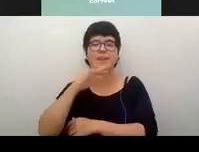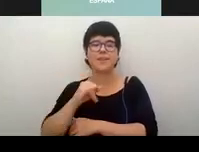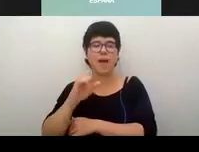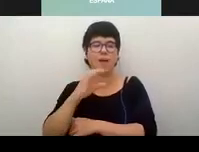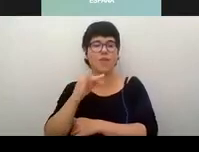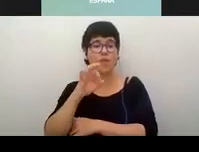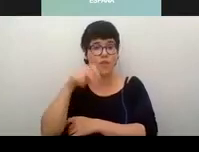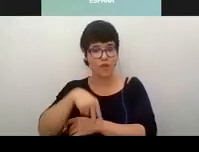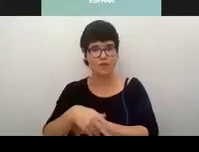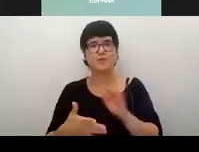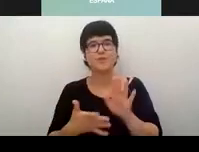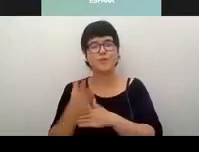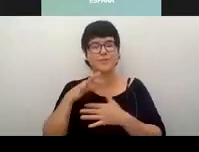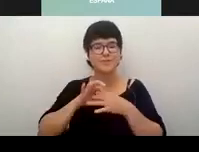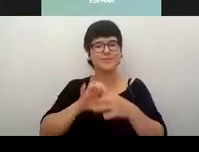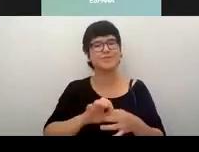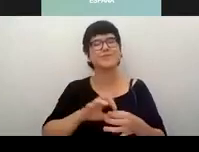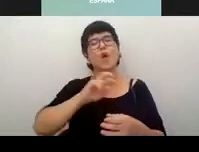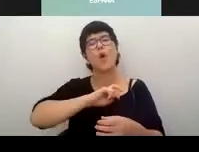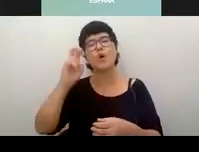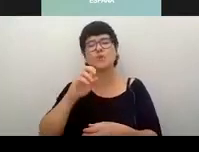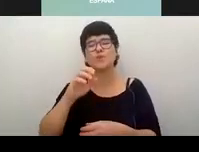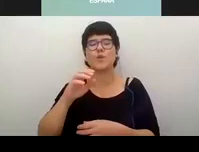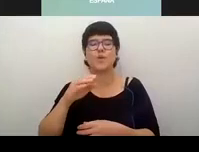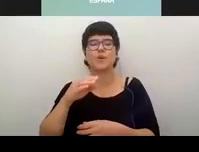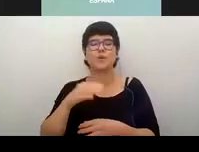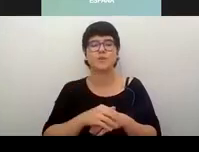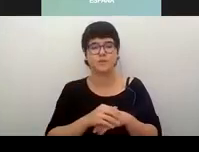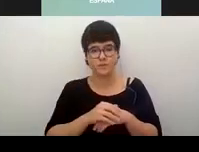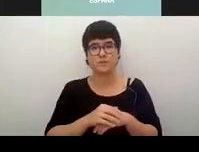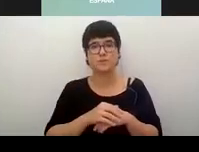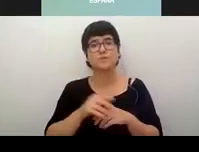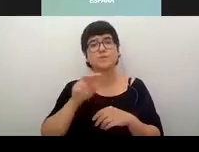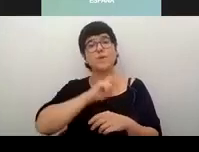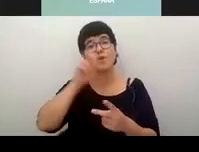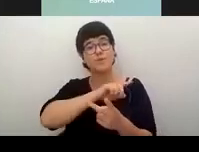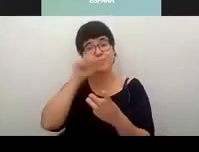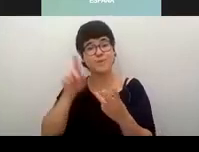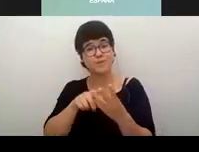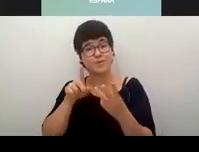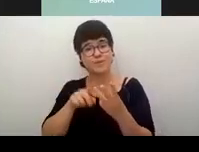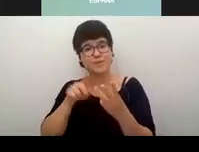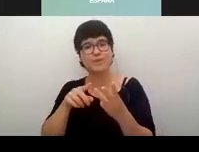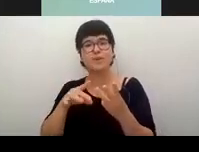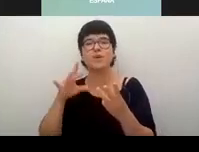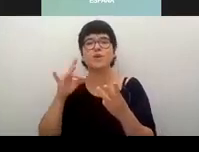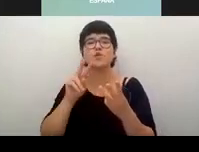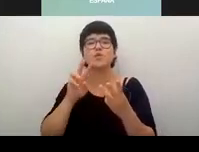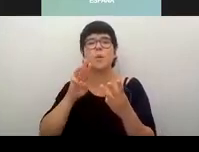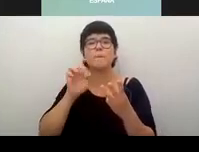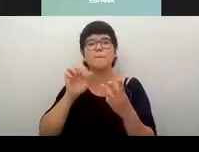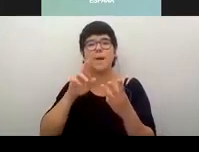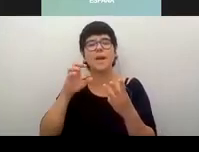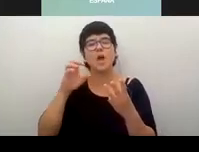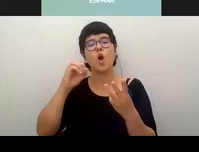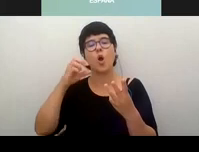está con determinadas enfermedades. Y el Super Omega, que es quizás el gran antiinflamatorio, son los ácidos